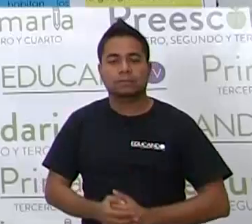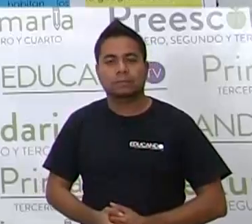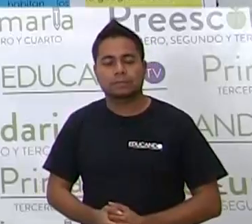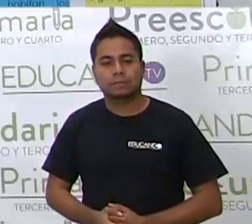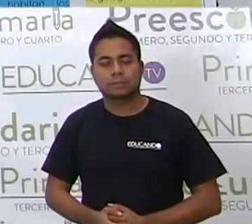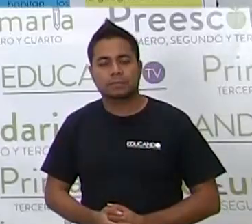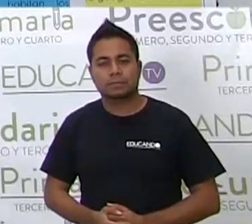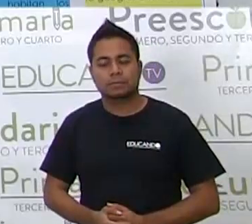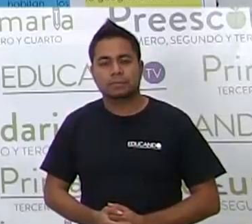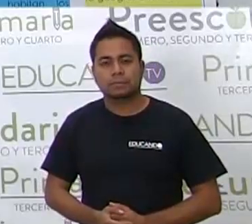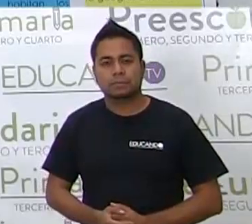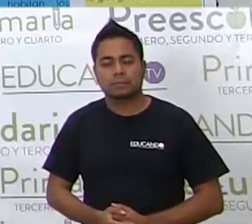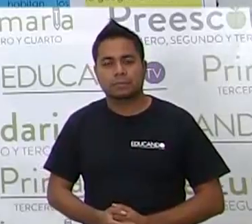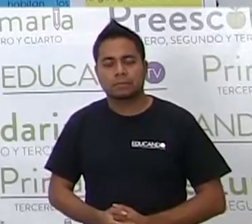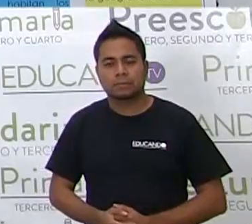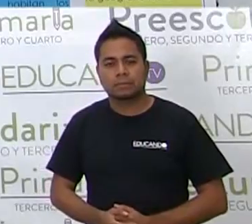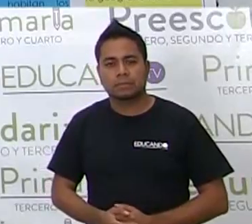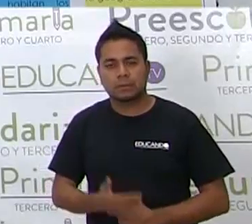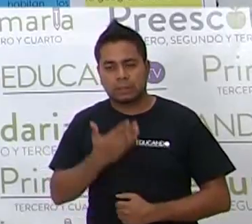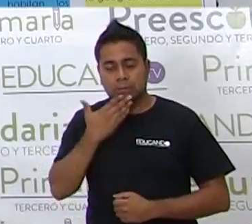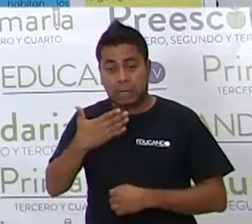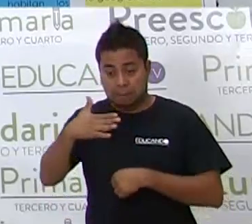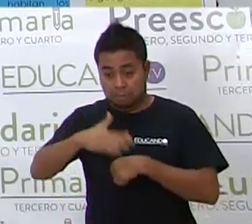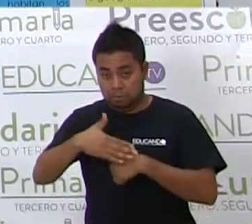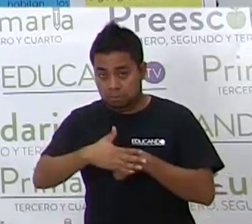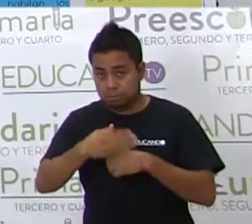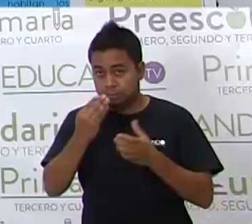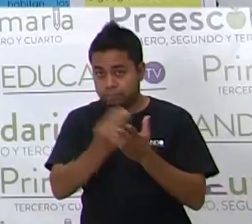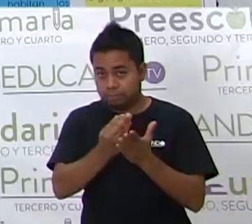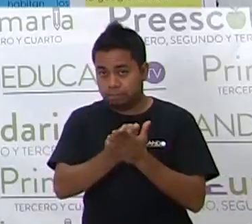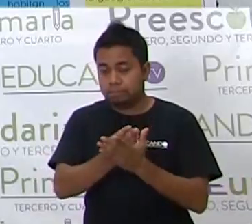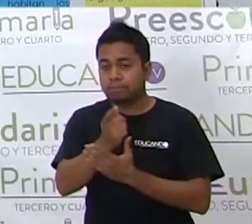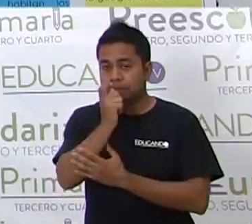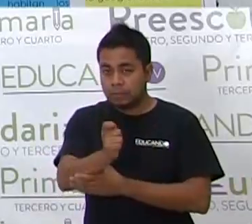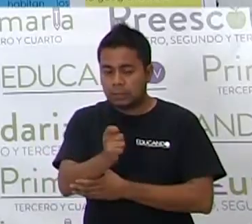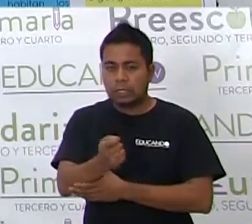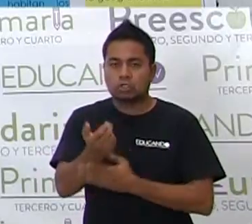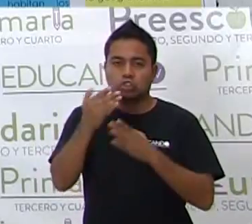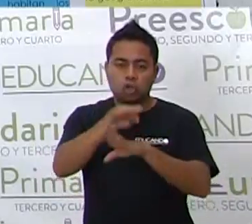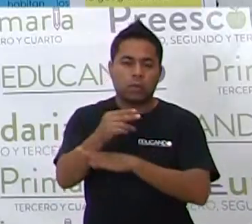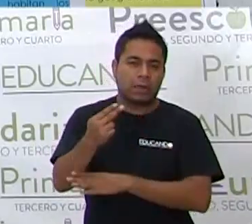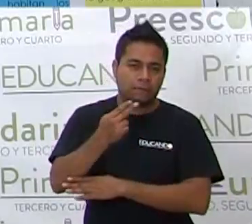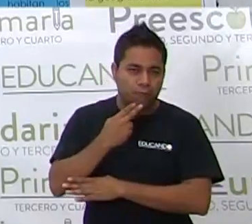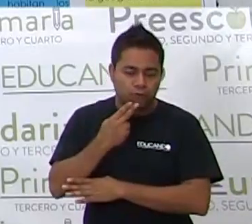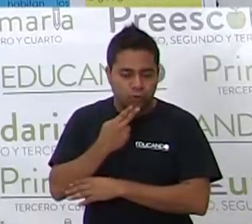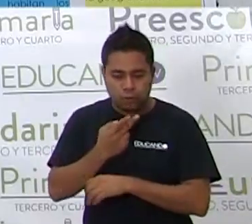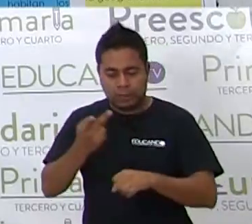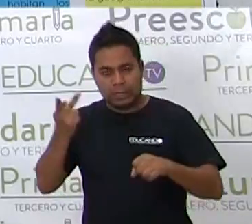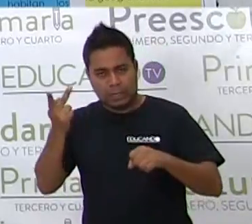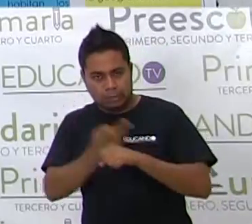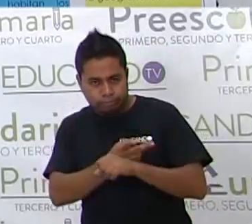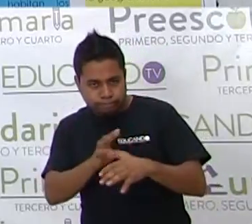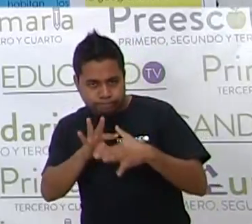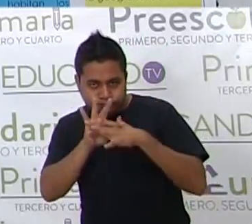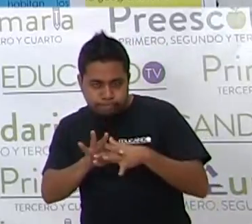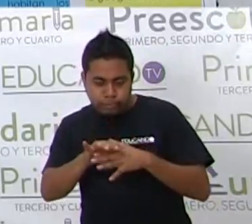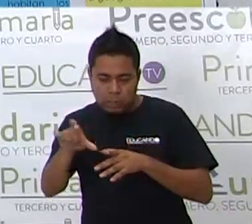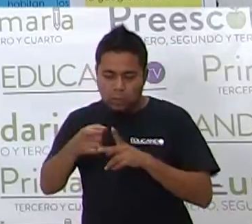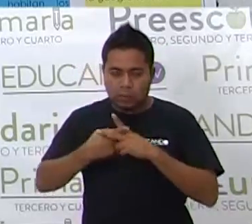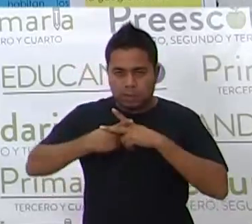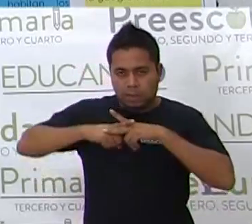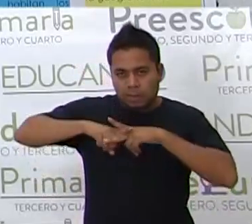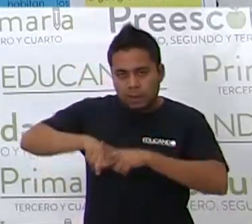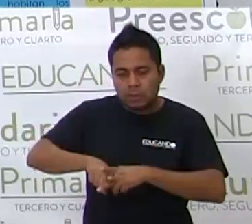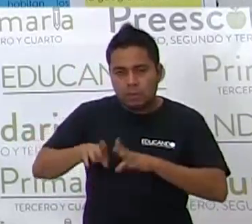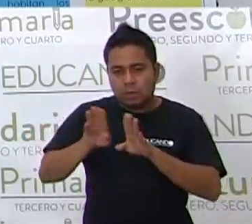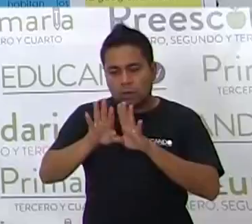Bien, vamos a hablar en la siguiente sesión sobre función, hechos, sucesos, origen, la